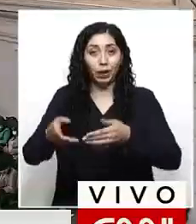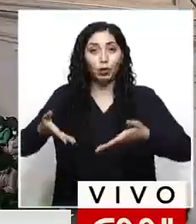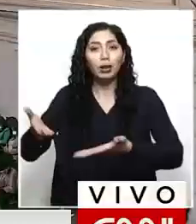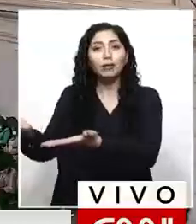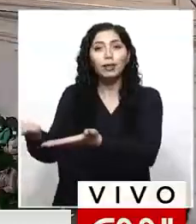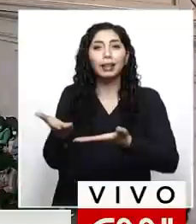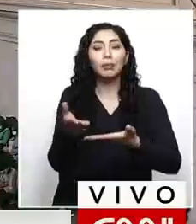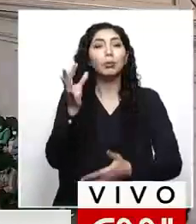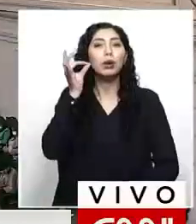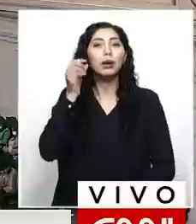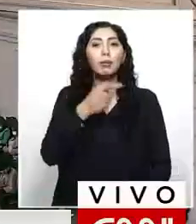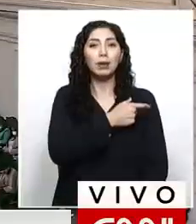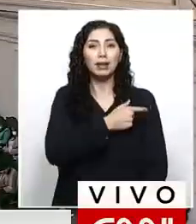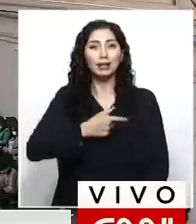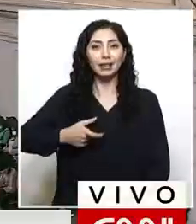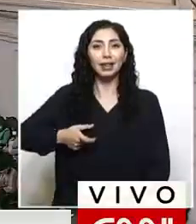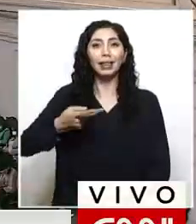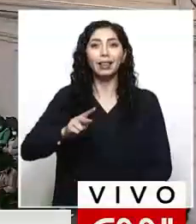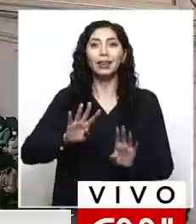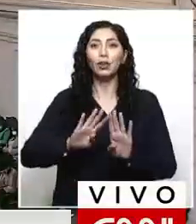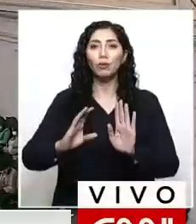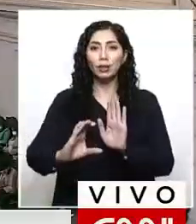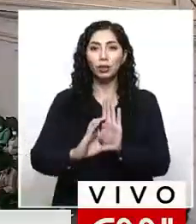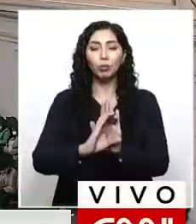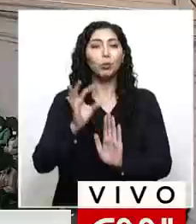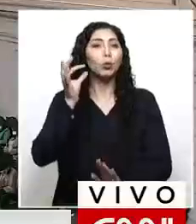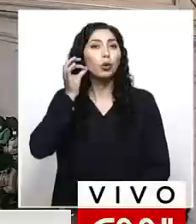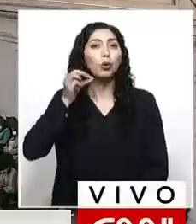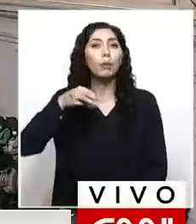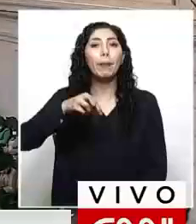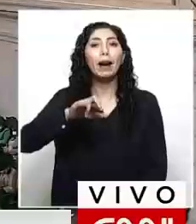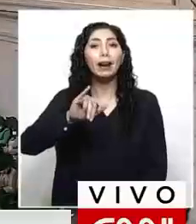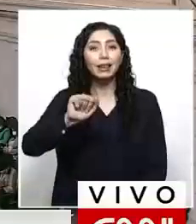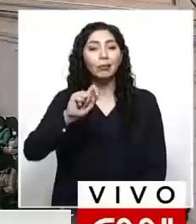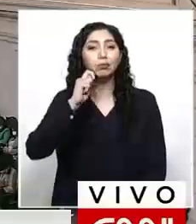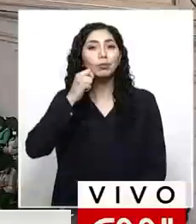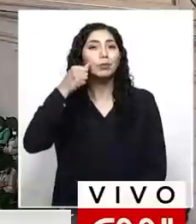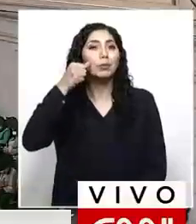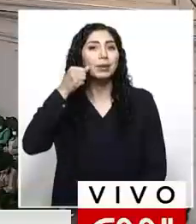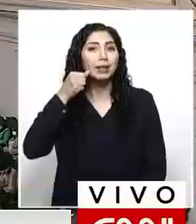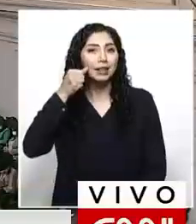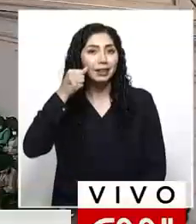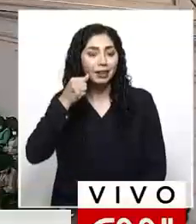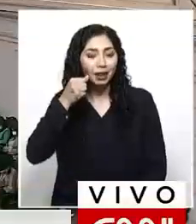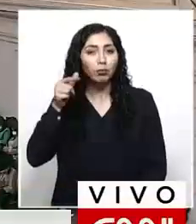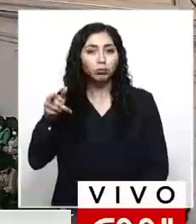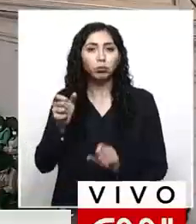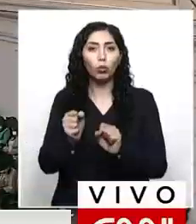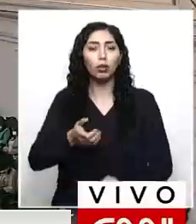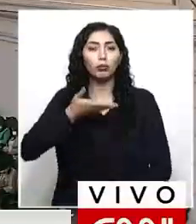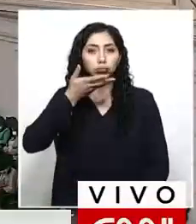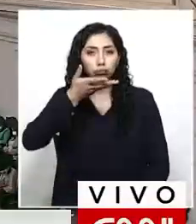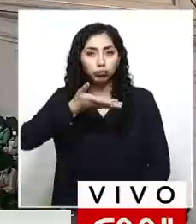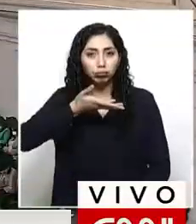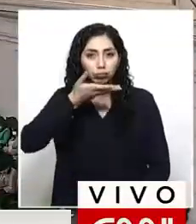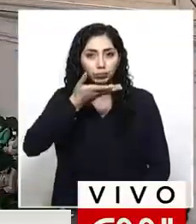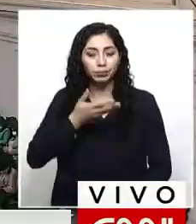la Convención Constitucional, señora María Elisa Quinteros Cáceres, a hacer uso de la palabra.